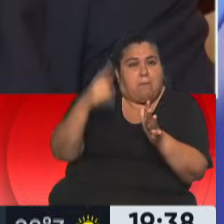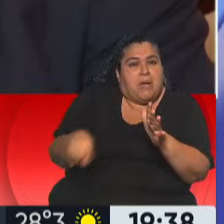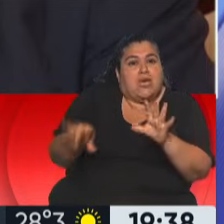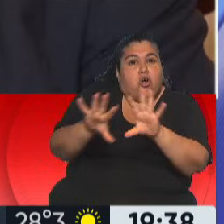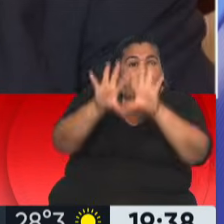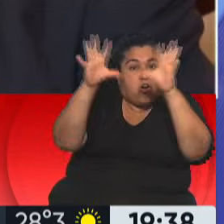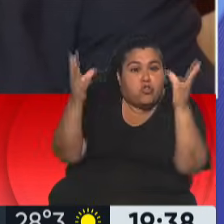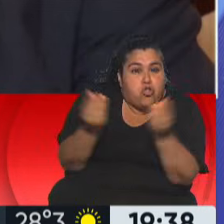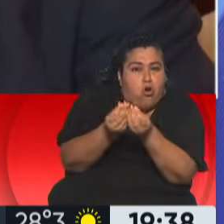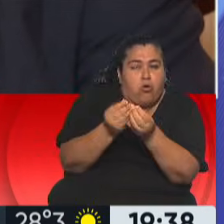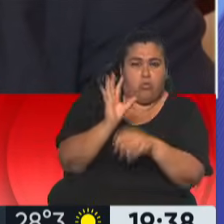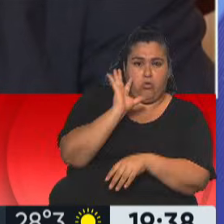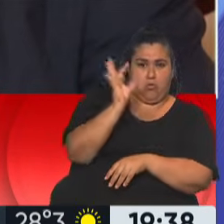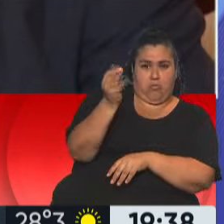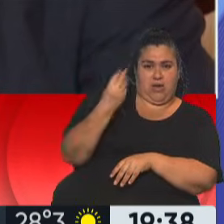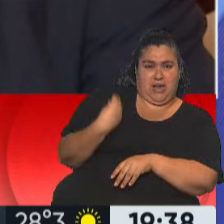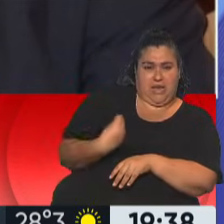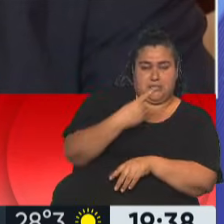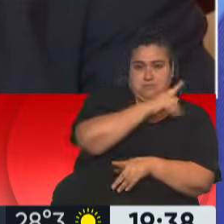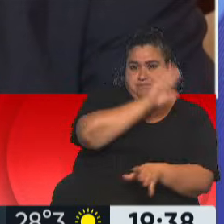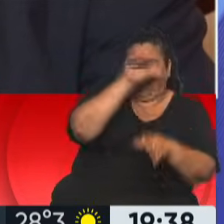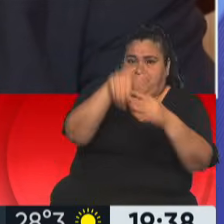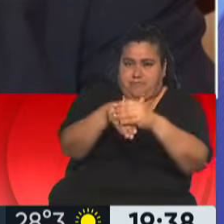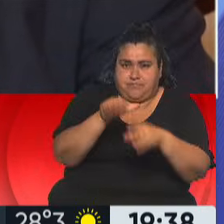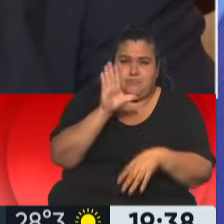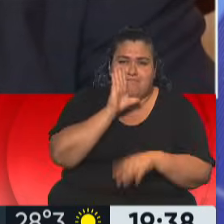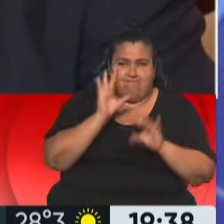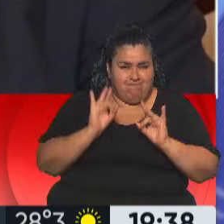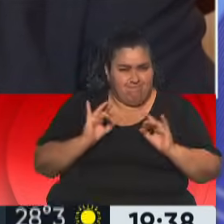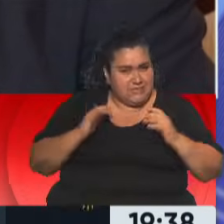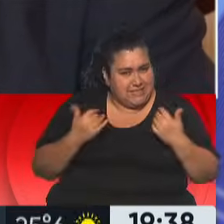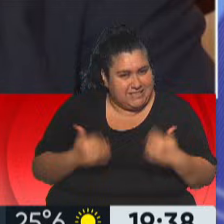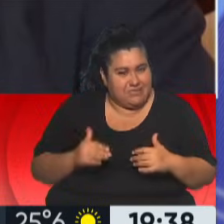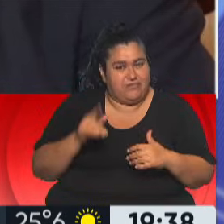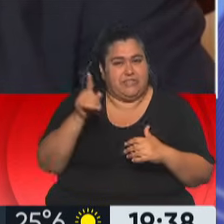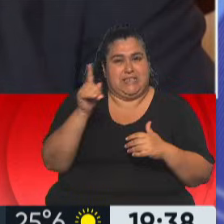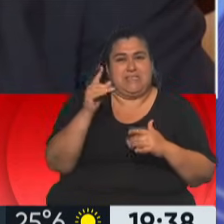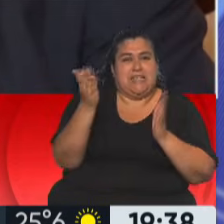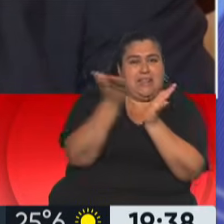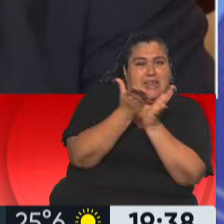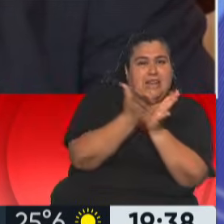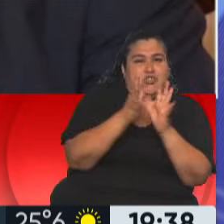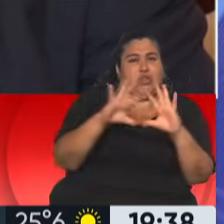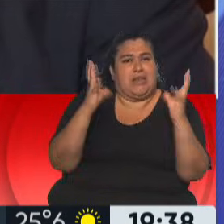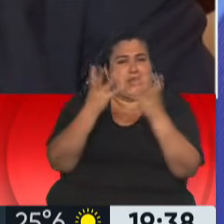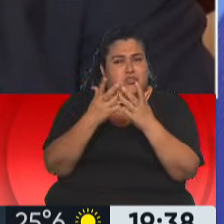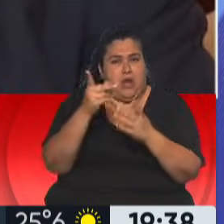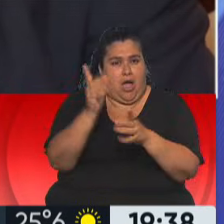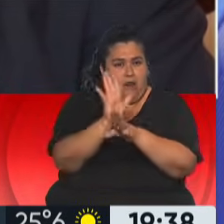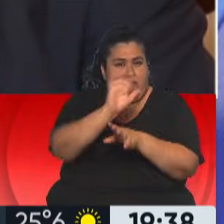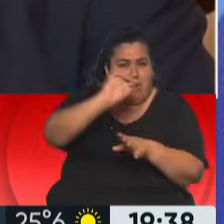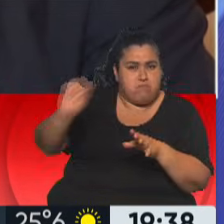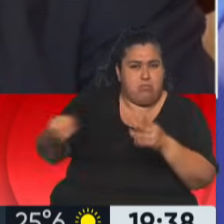las reglas, donde el multilateralismo ya no es tan importante, donde los organismos internacionales están desdibujados, donde el derecho internacional se ignora.